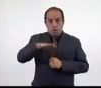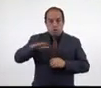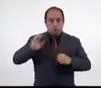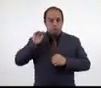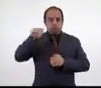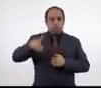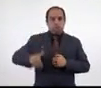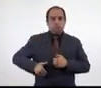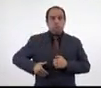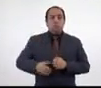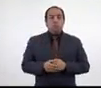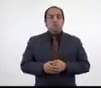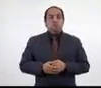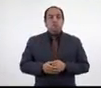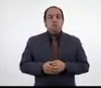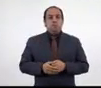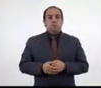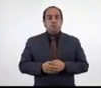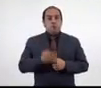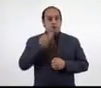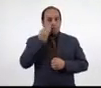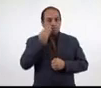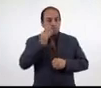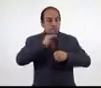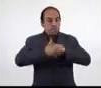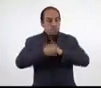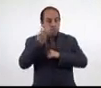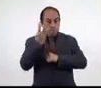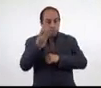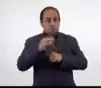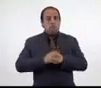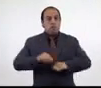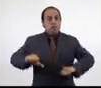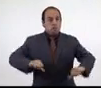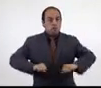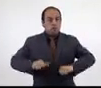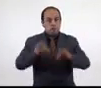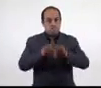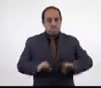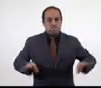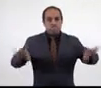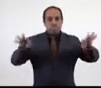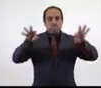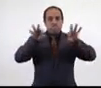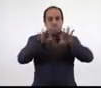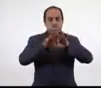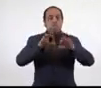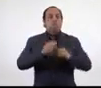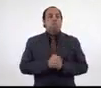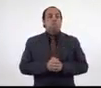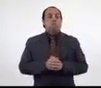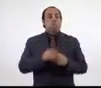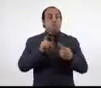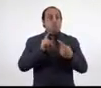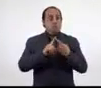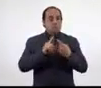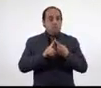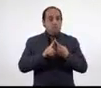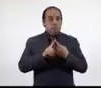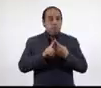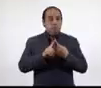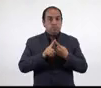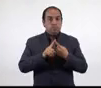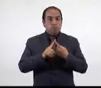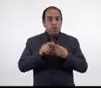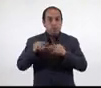incidente, se constató que culminaron tres acciones muy importantes. Primero, el levantamiento de evidencias